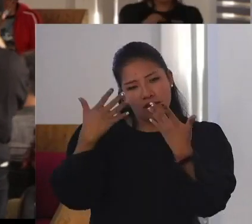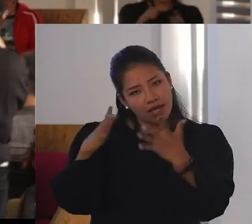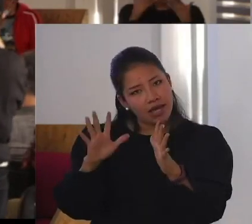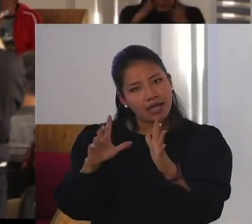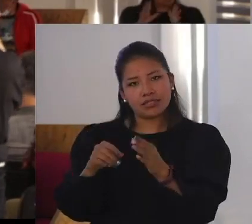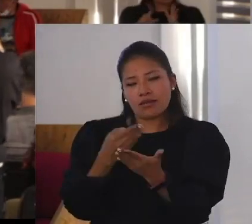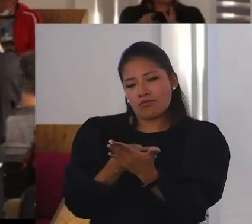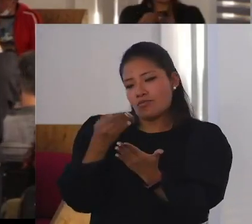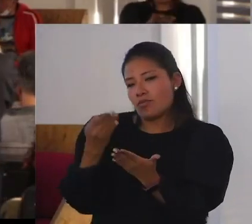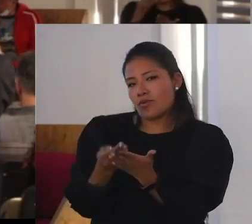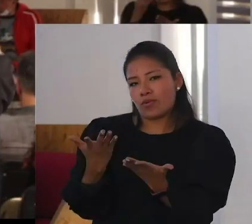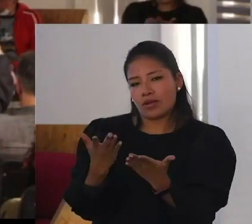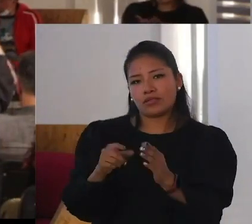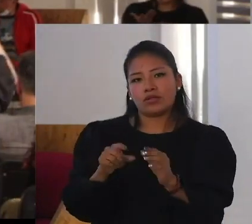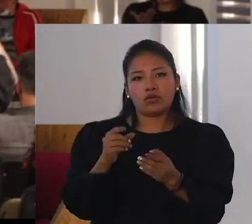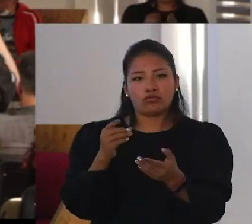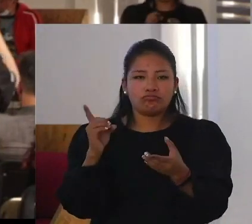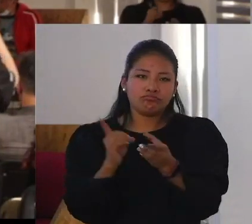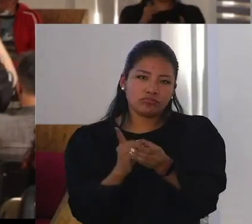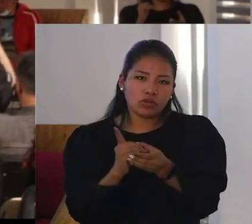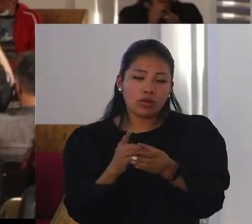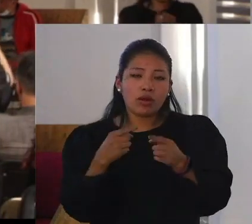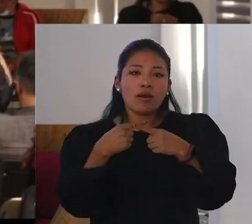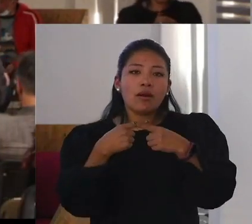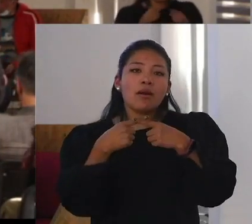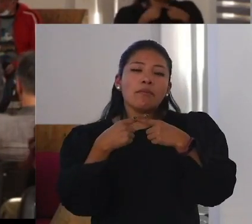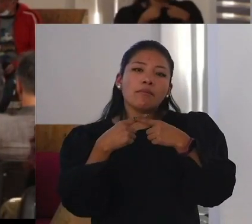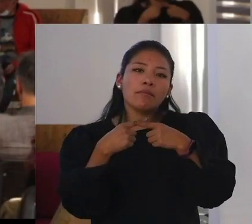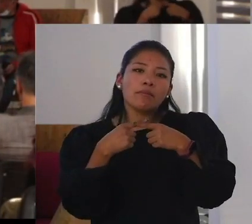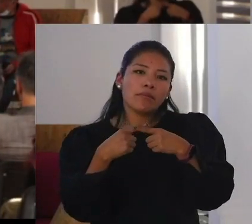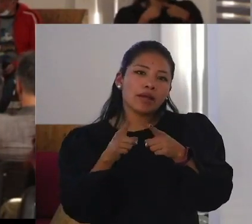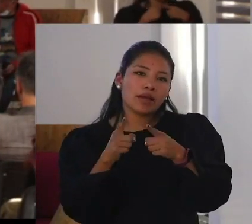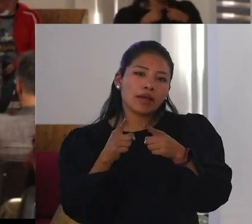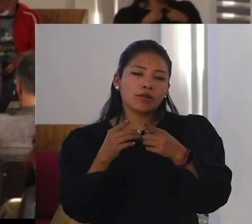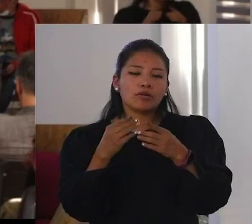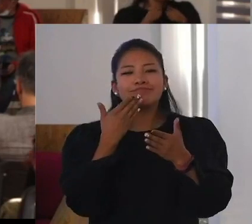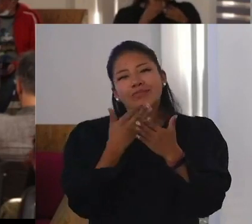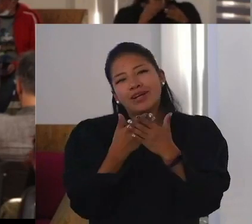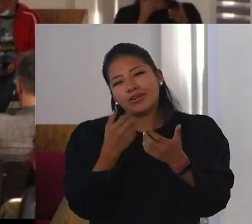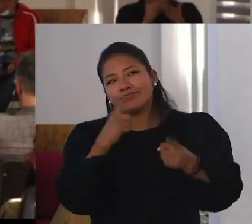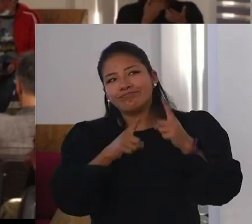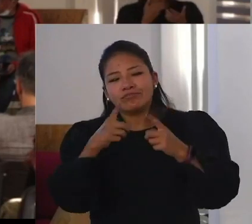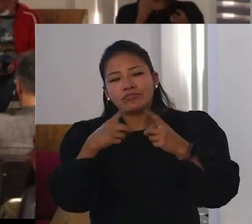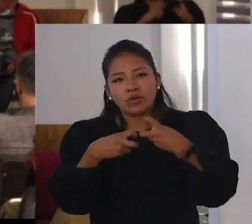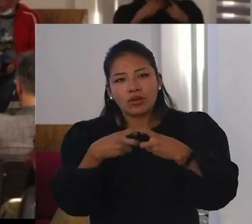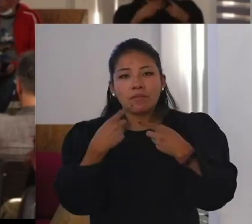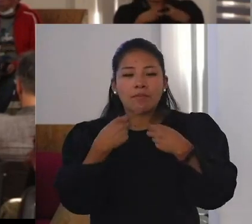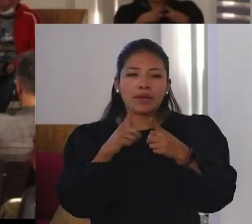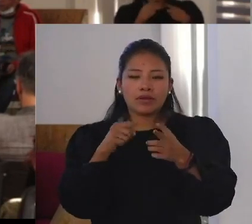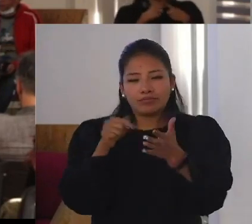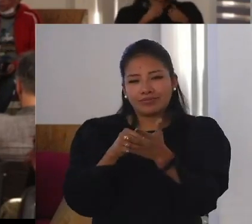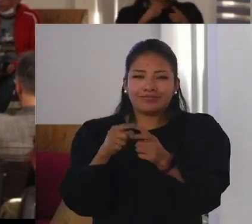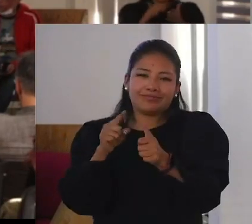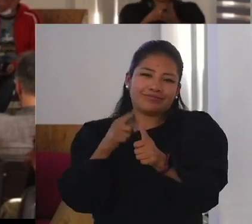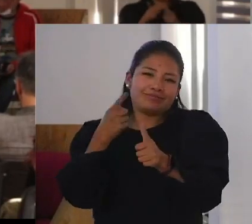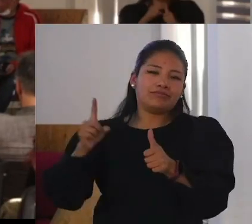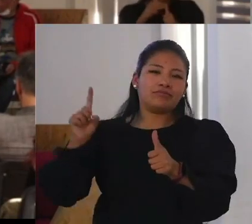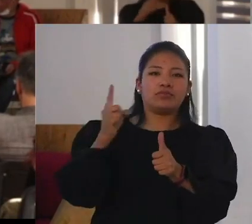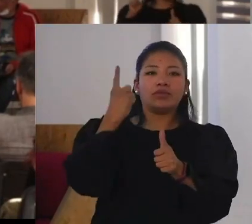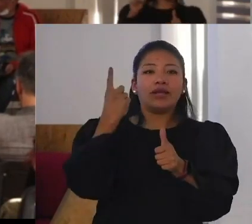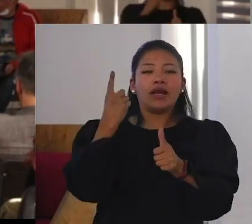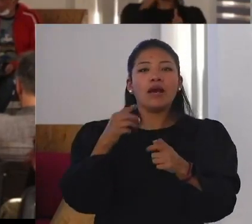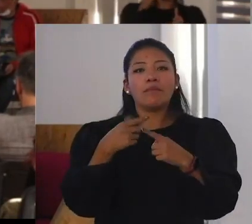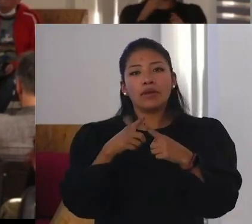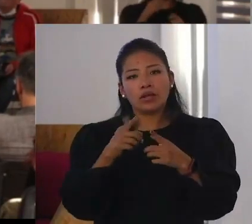civil otra cosa pero de todas maneras lo hicimos Ese es nuestro hito principal Y a partir de ahí hemos seguimos en la misma línea